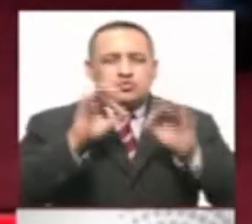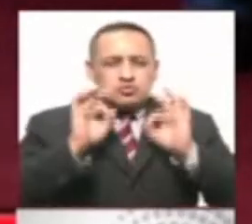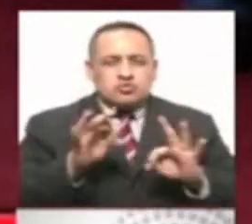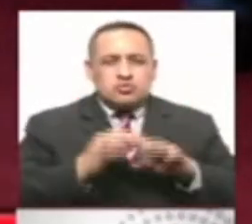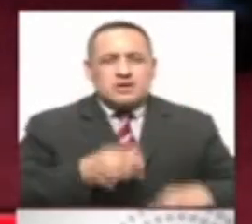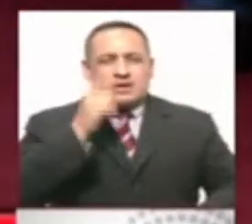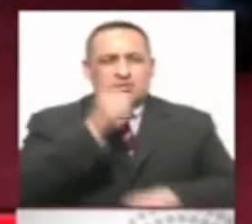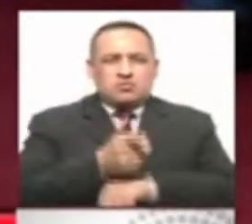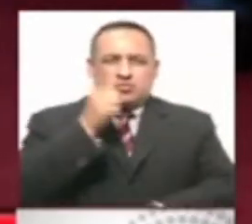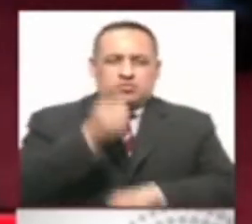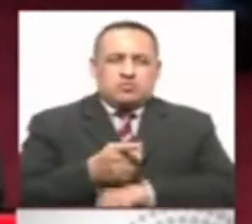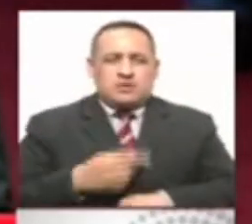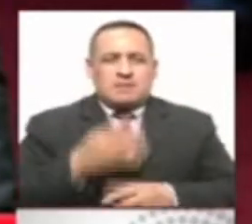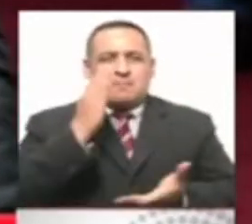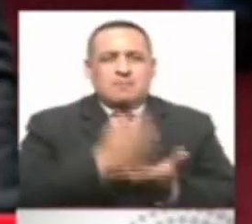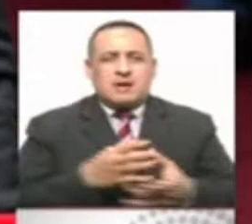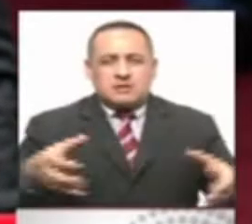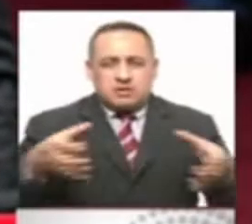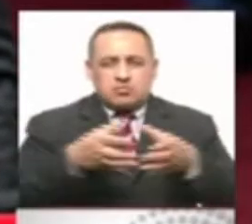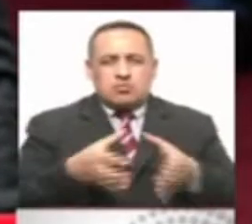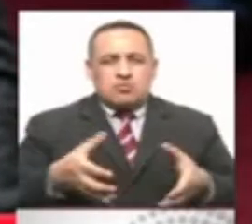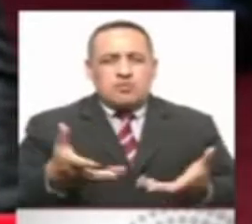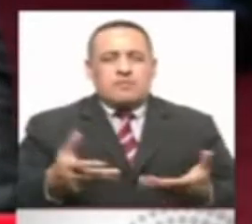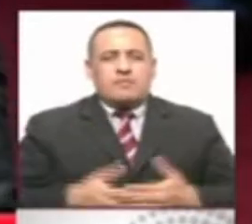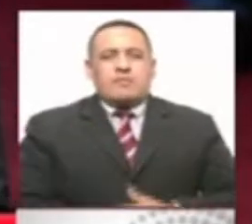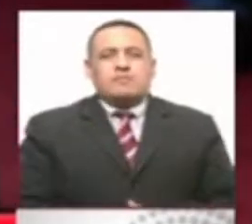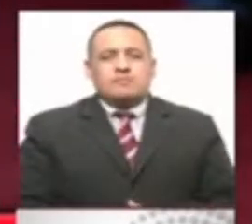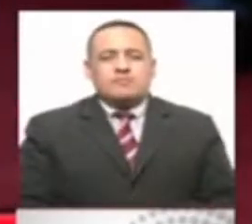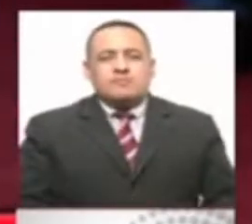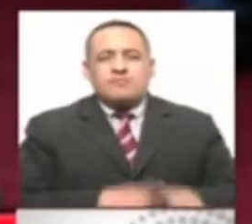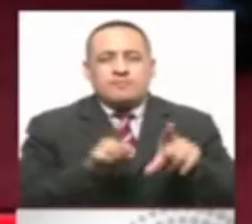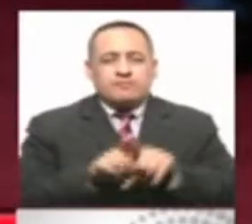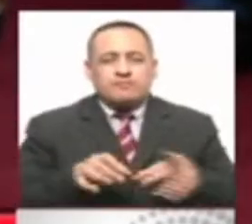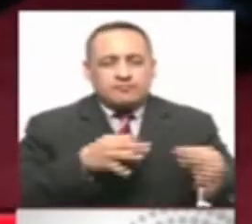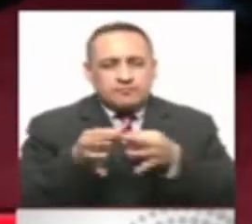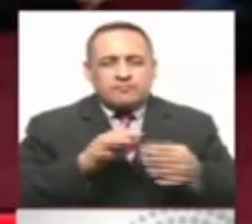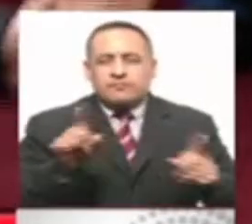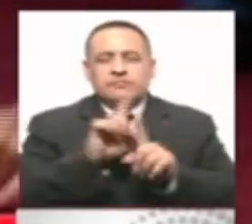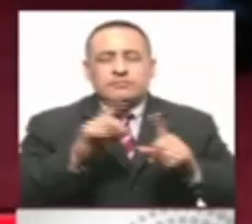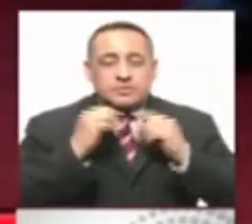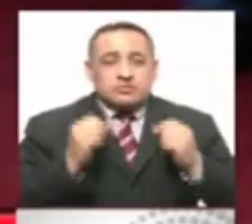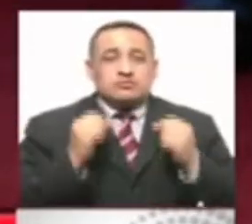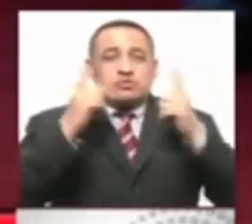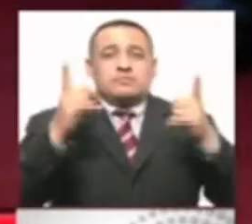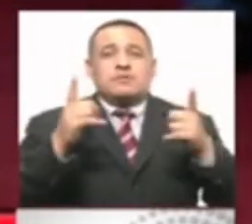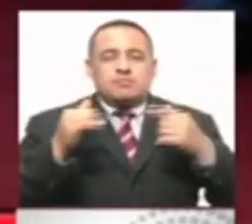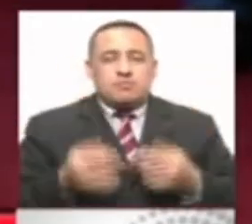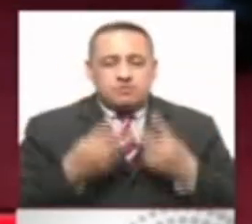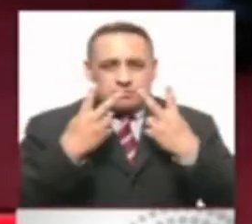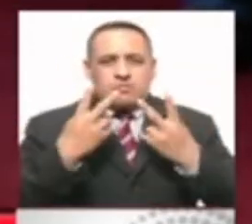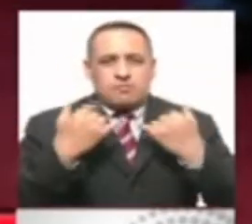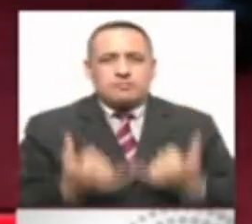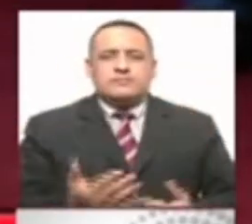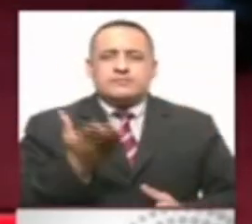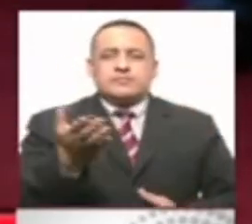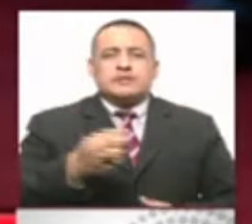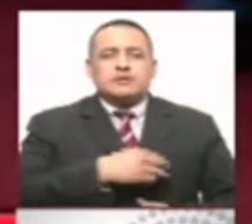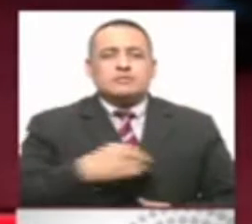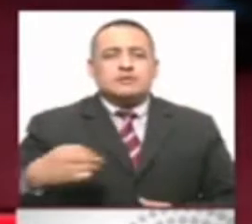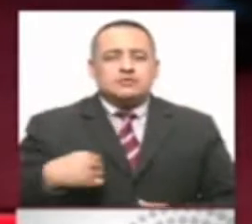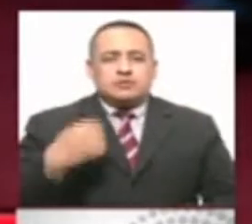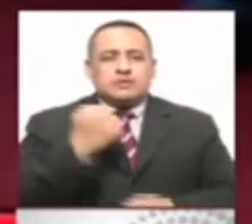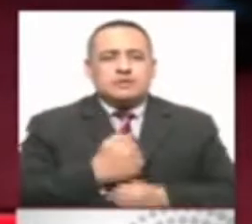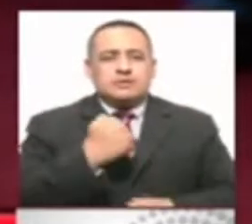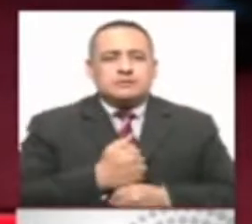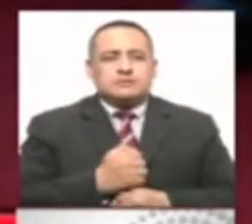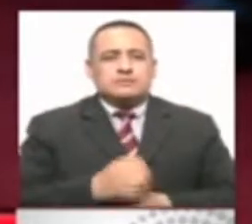precisamente de ser parte de este grupo subversivo. De tal manera que no es una sorpresa lo que pasa con el señor ministro de